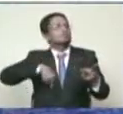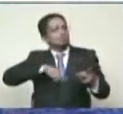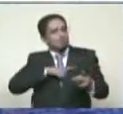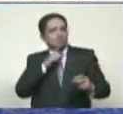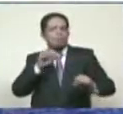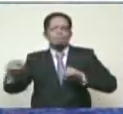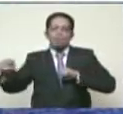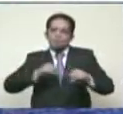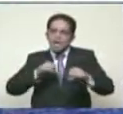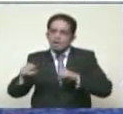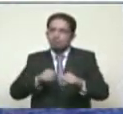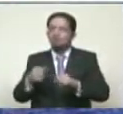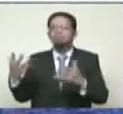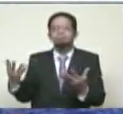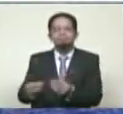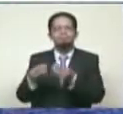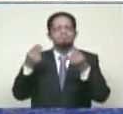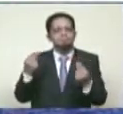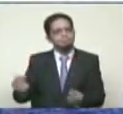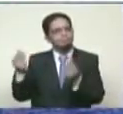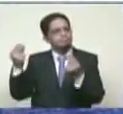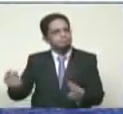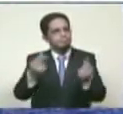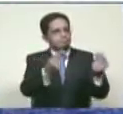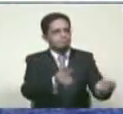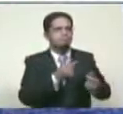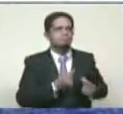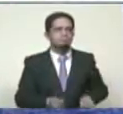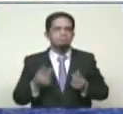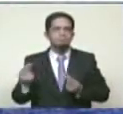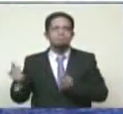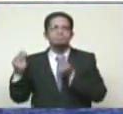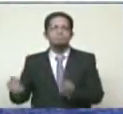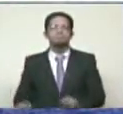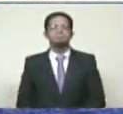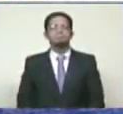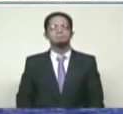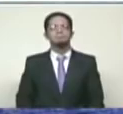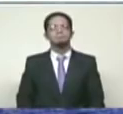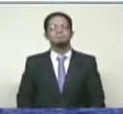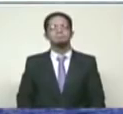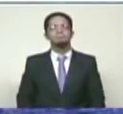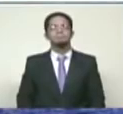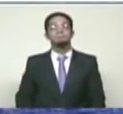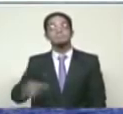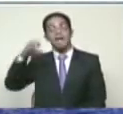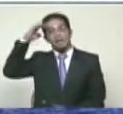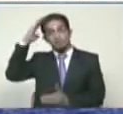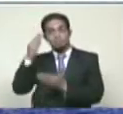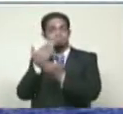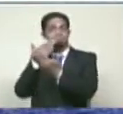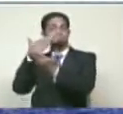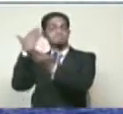y con la Fuerza Armada desplegando y entrenando, a Dios rogando,